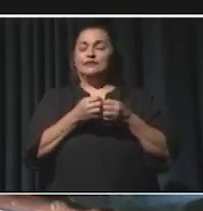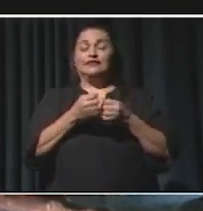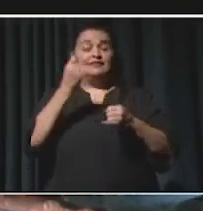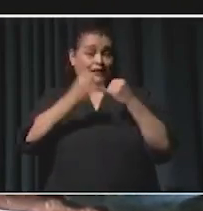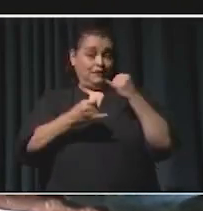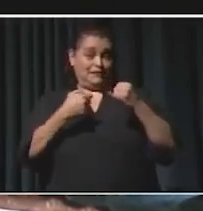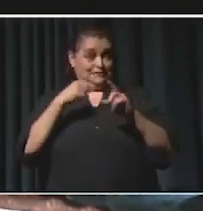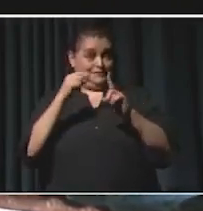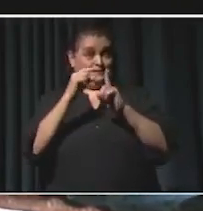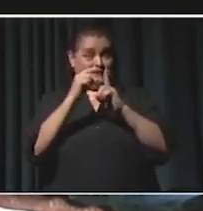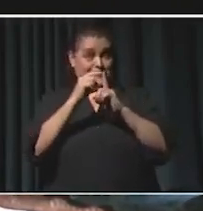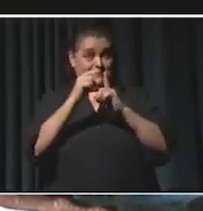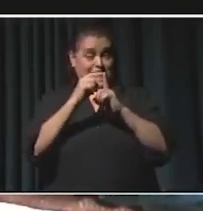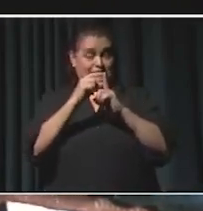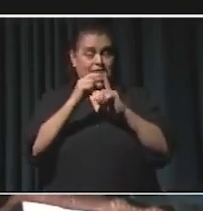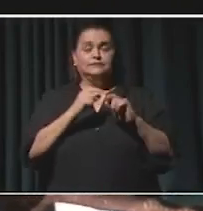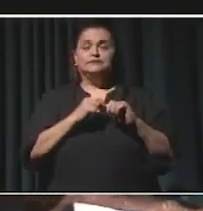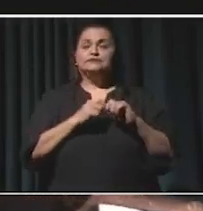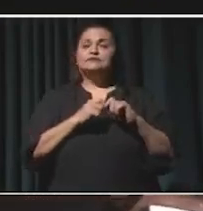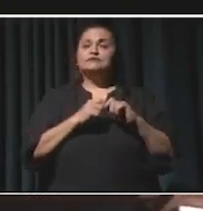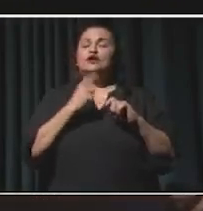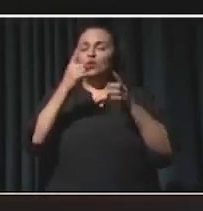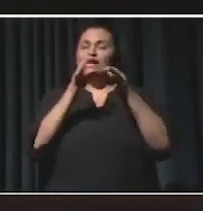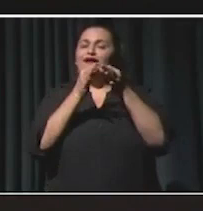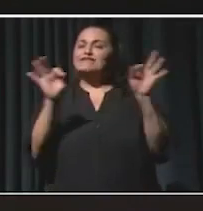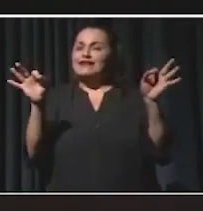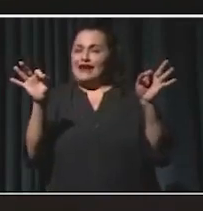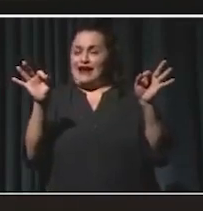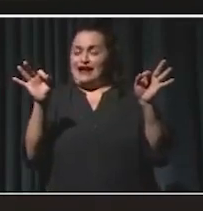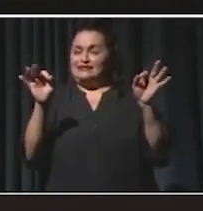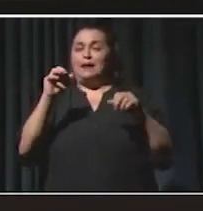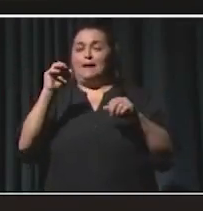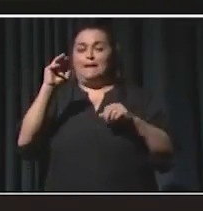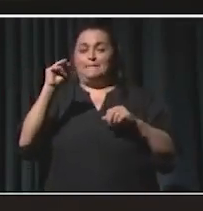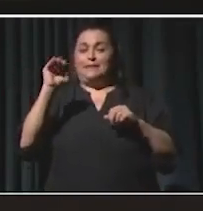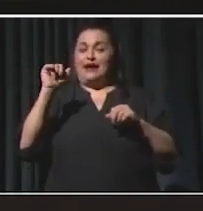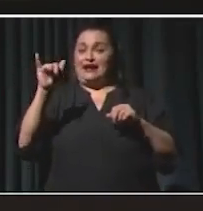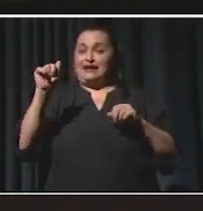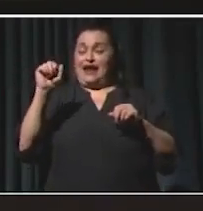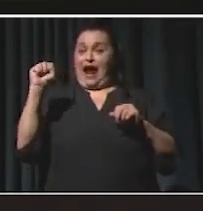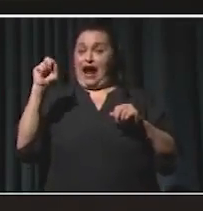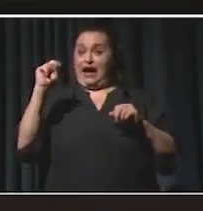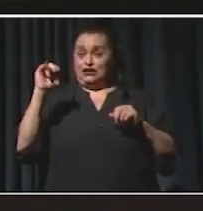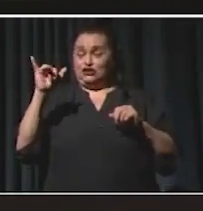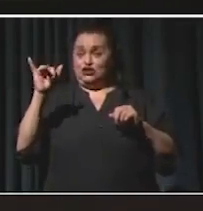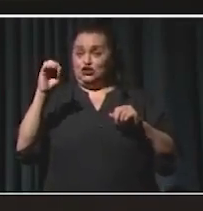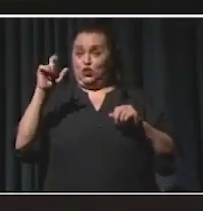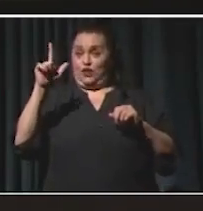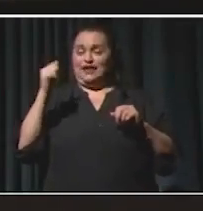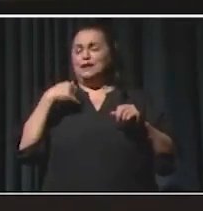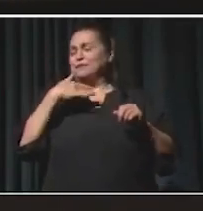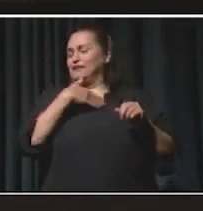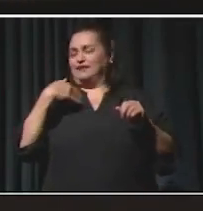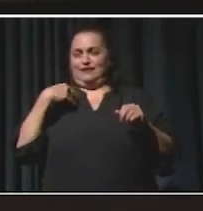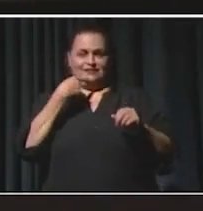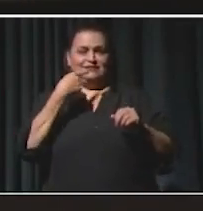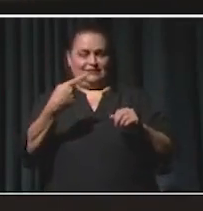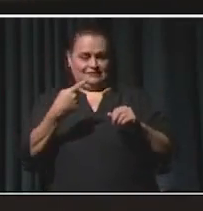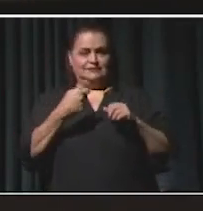terminar con una frase de Maya Angelou que me encanta y dice: